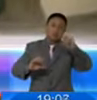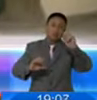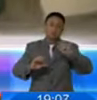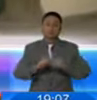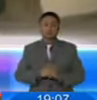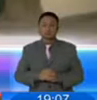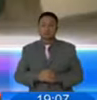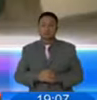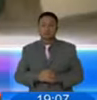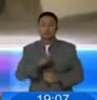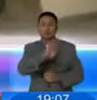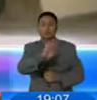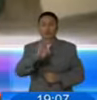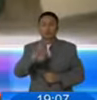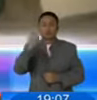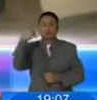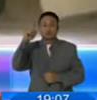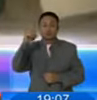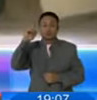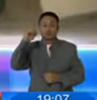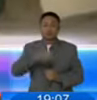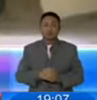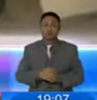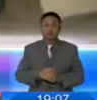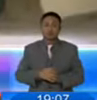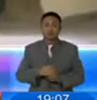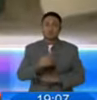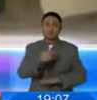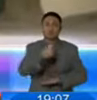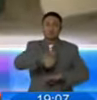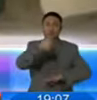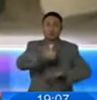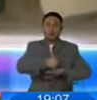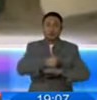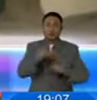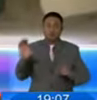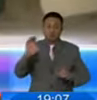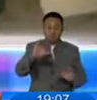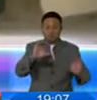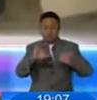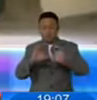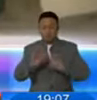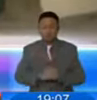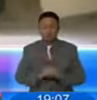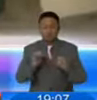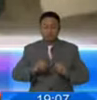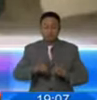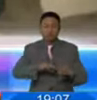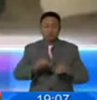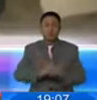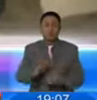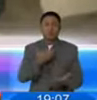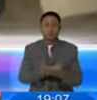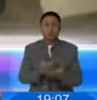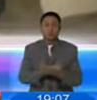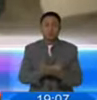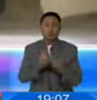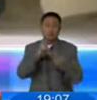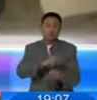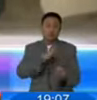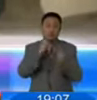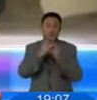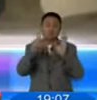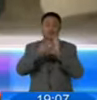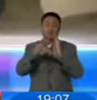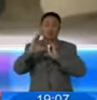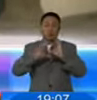y 44 millones los dará el gobierno de la provincia de Guayas. Además, se refirió a las propuestas hechas a la reforma de la